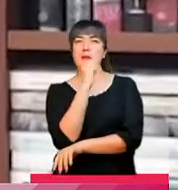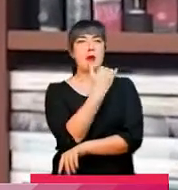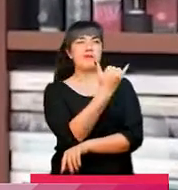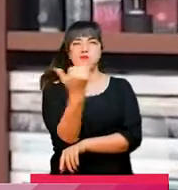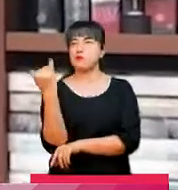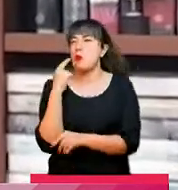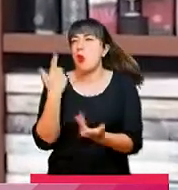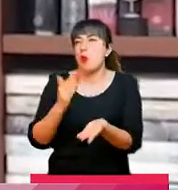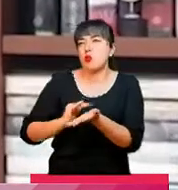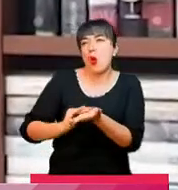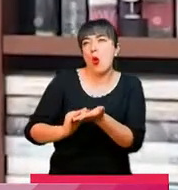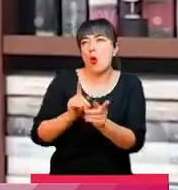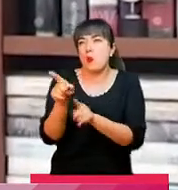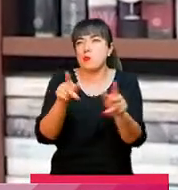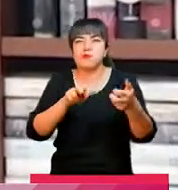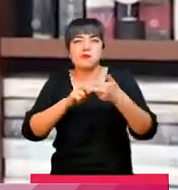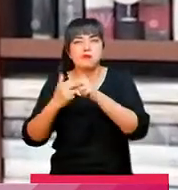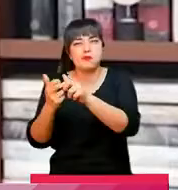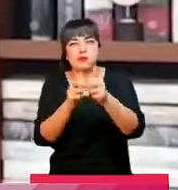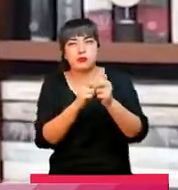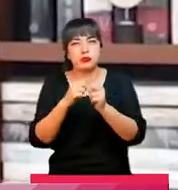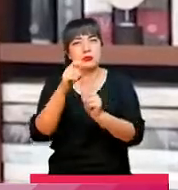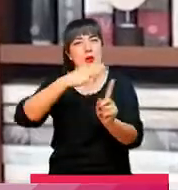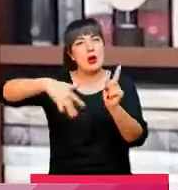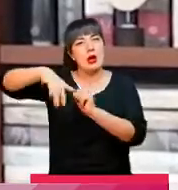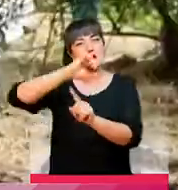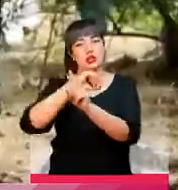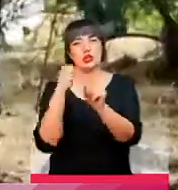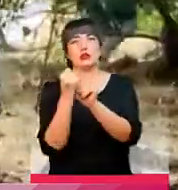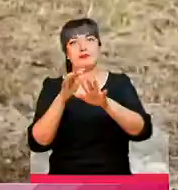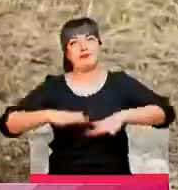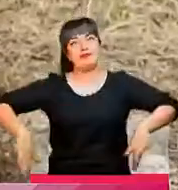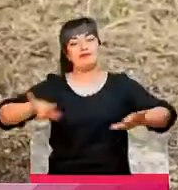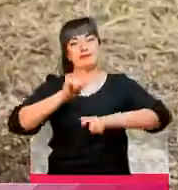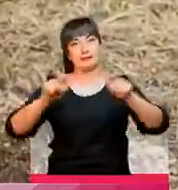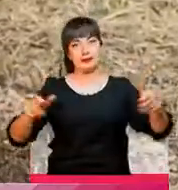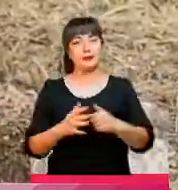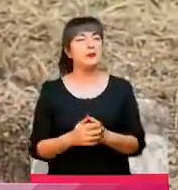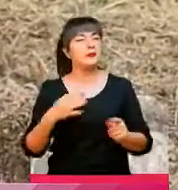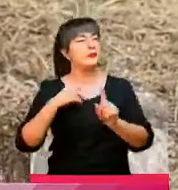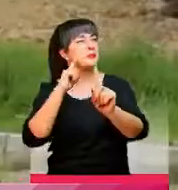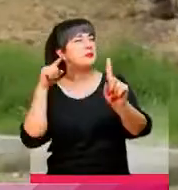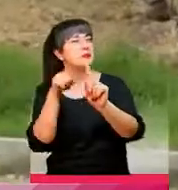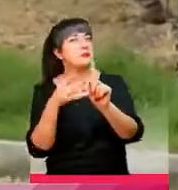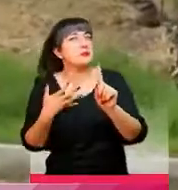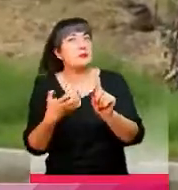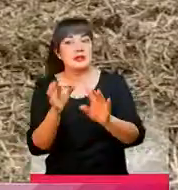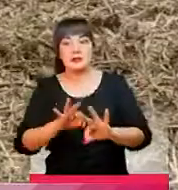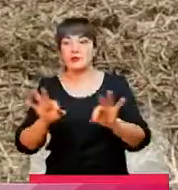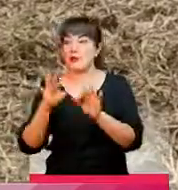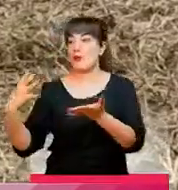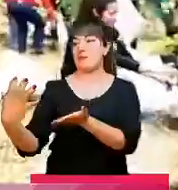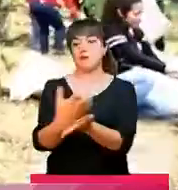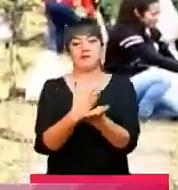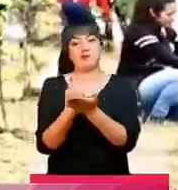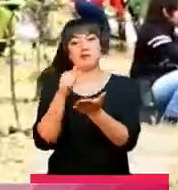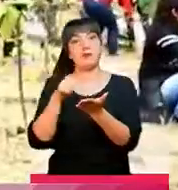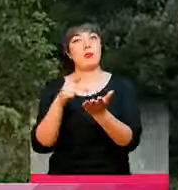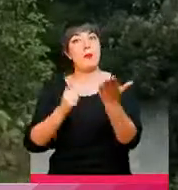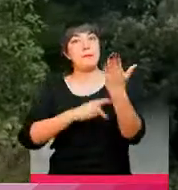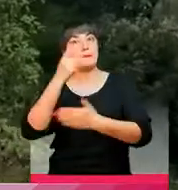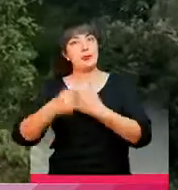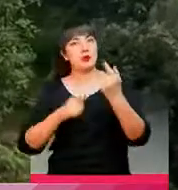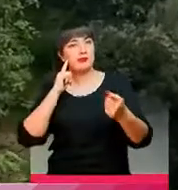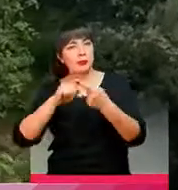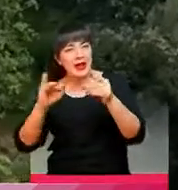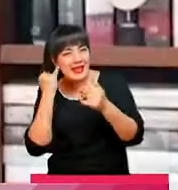solución a las problemáticas socioambientales de la humanidad. El objetivo final es conseguir recursos para financiar los proyectos que sean